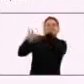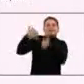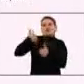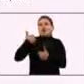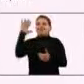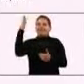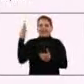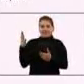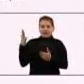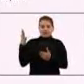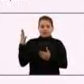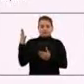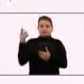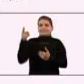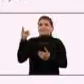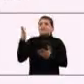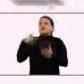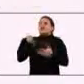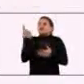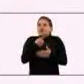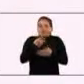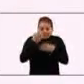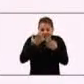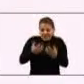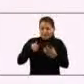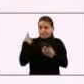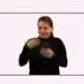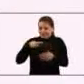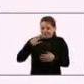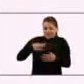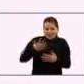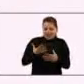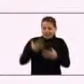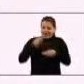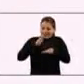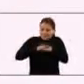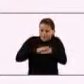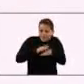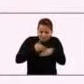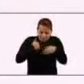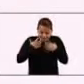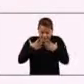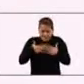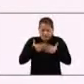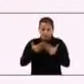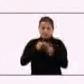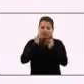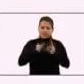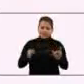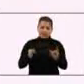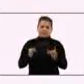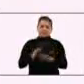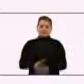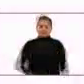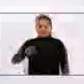los jóvenes del interior y del Uruguay profundo. Merecemos vivir en plenitud, con más amor, más cariño y felicidad. Lo merecemos